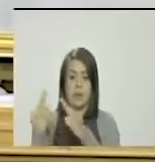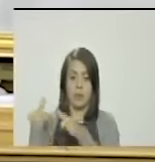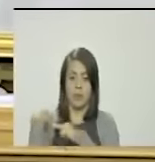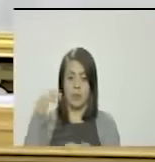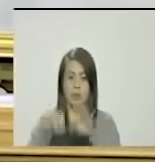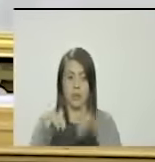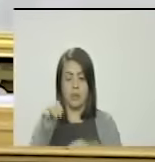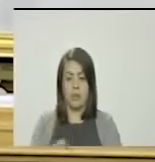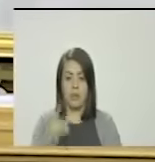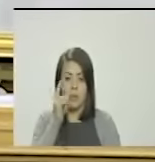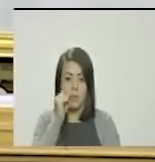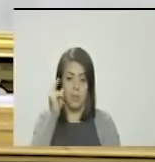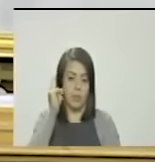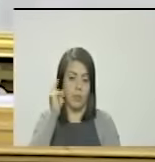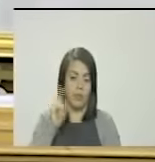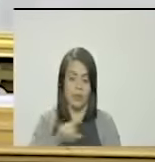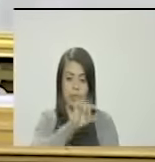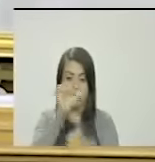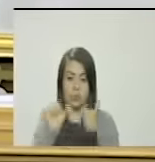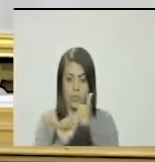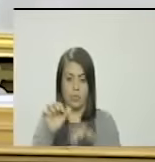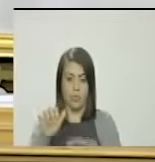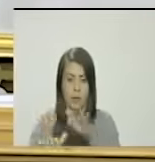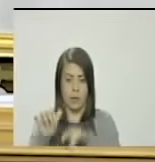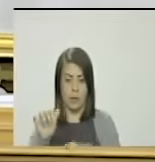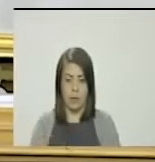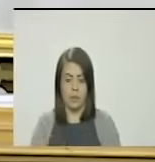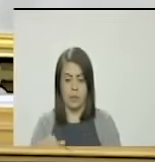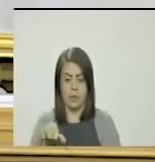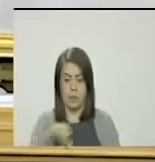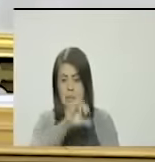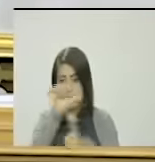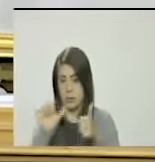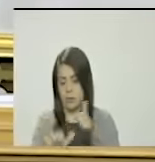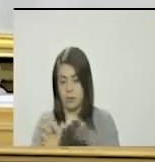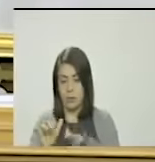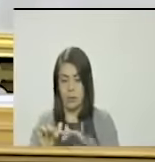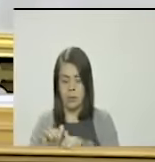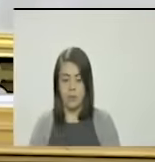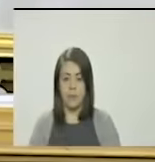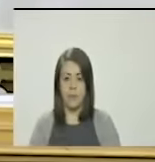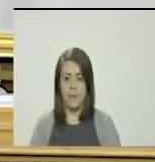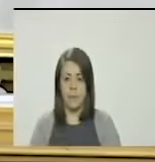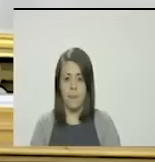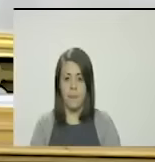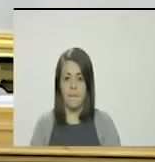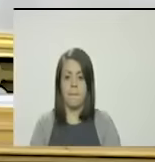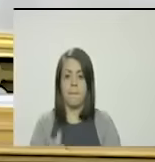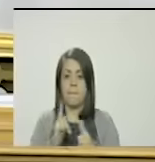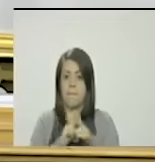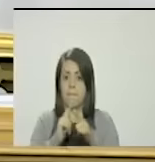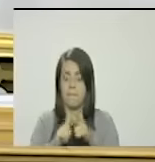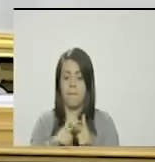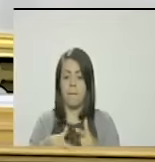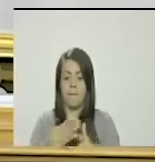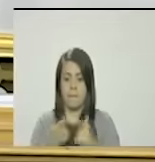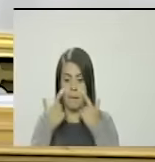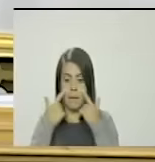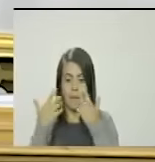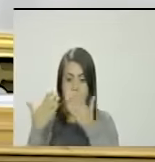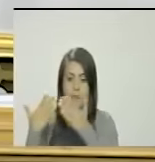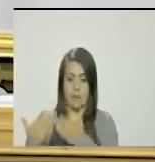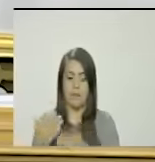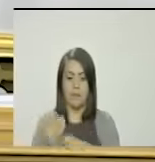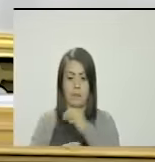de secretario o secretario y subsecretaria o subsecretario. En consecuencia, voy a dejar en